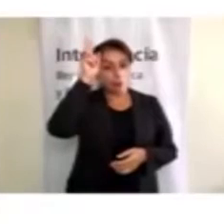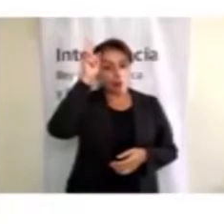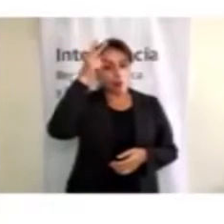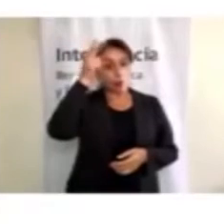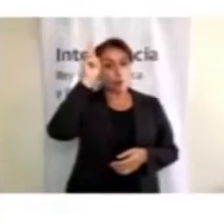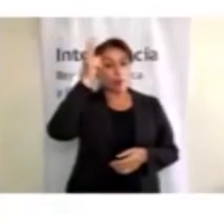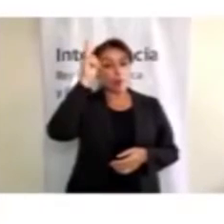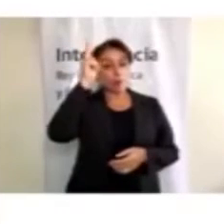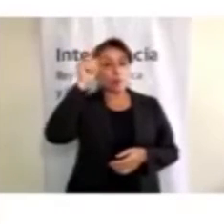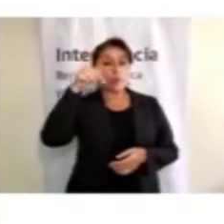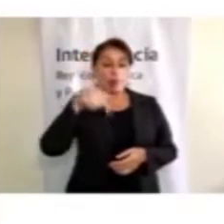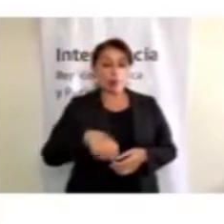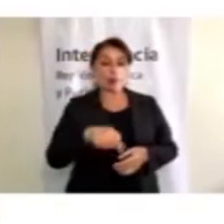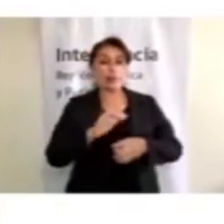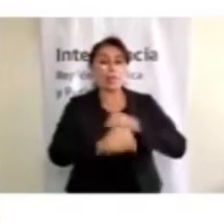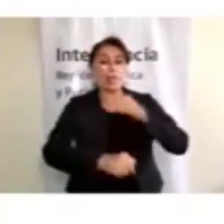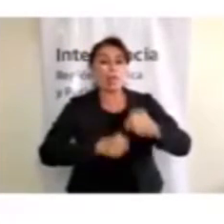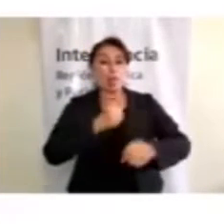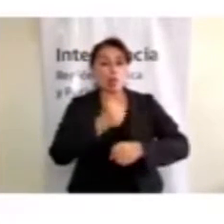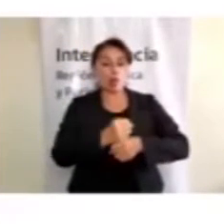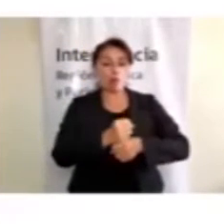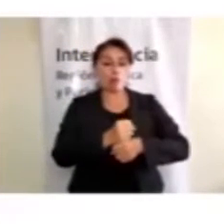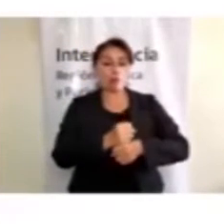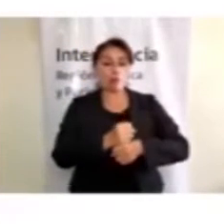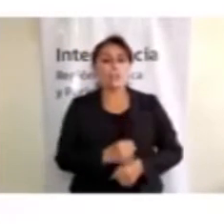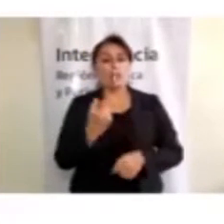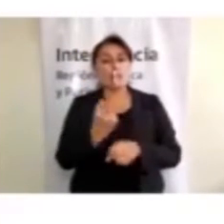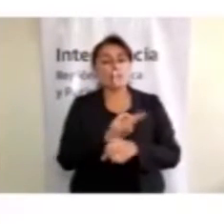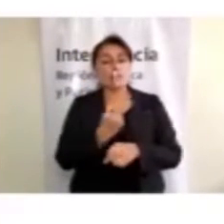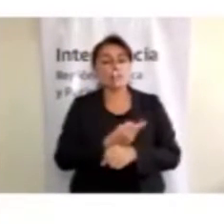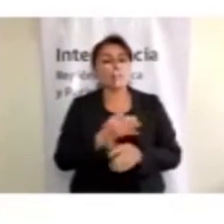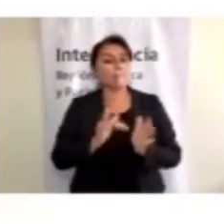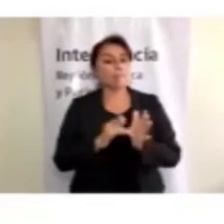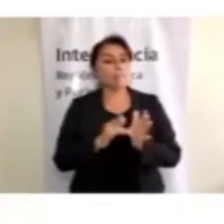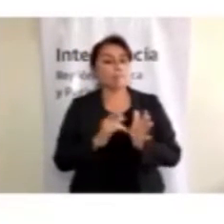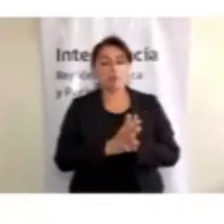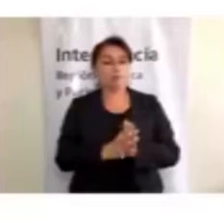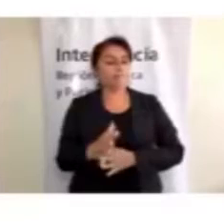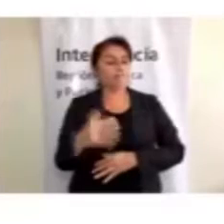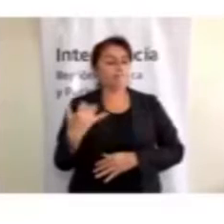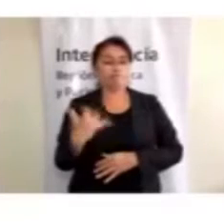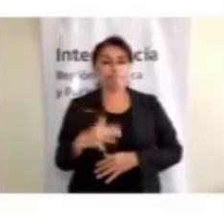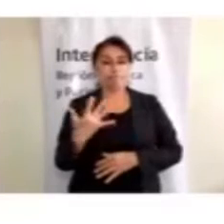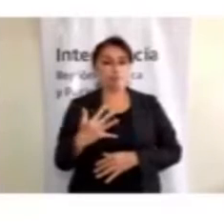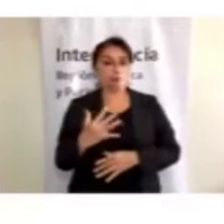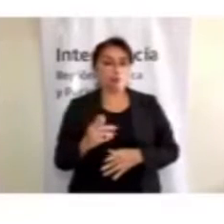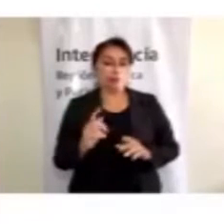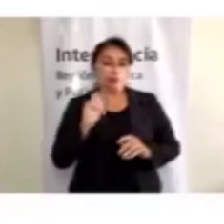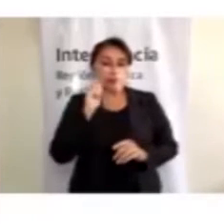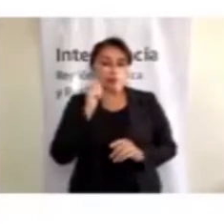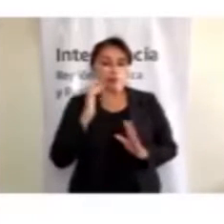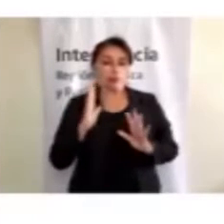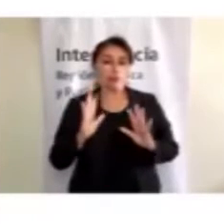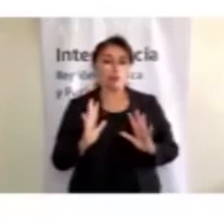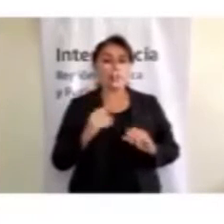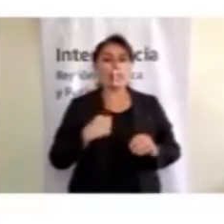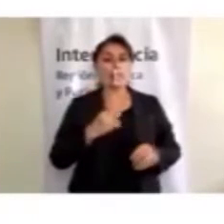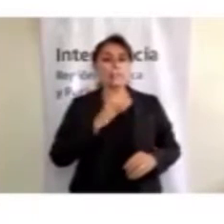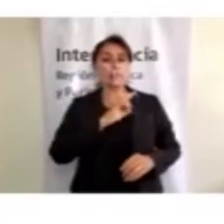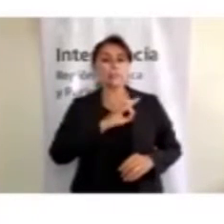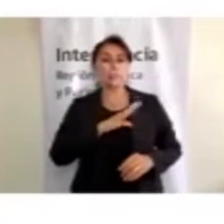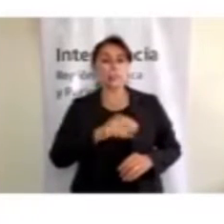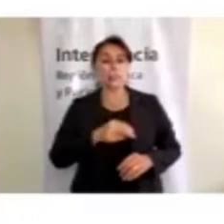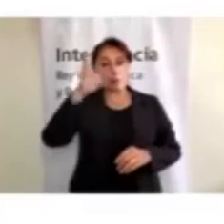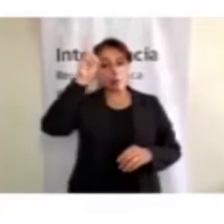ciertamente, este año hablamos de una fecha muy significativa. No solo porque Chile y Perú comparten